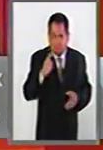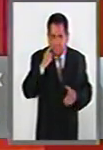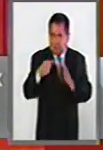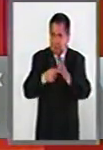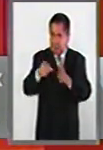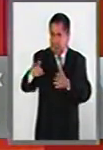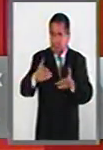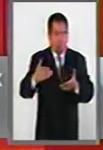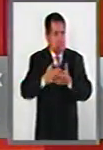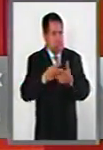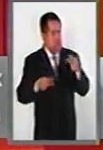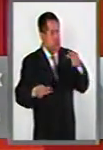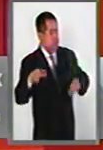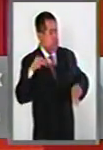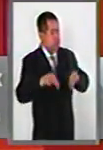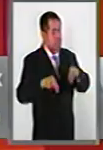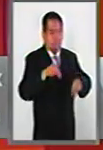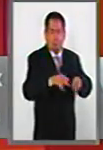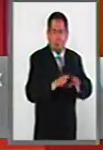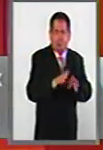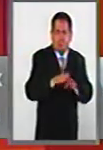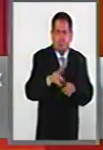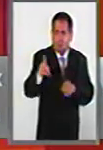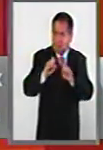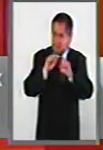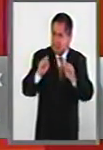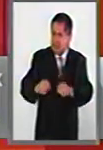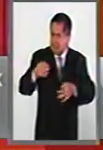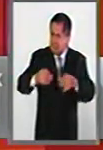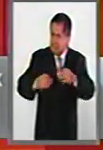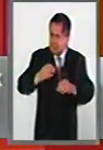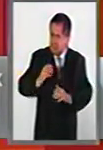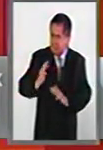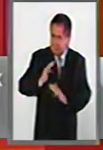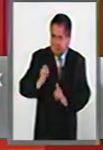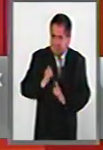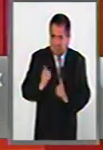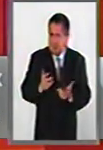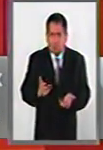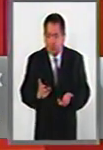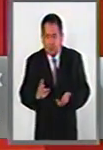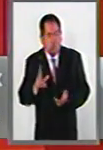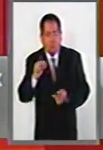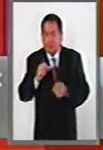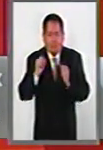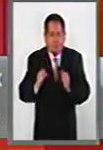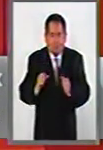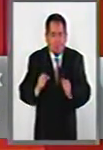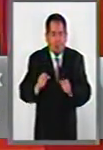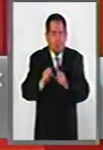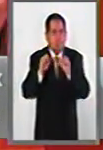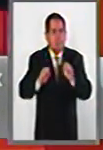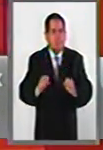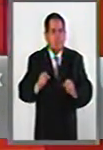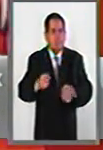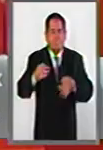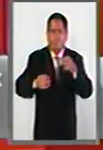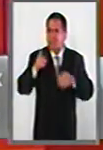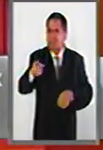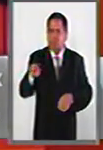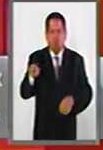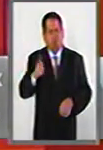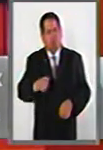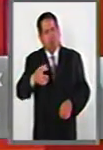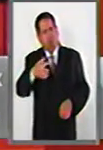presencia ya de ese sistema de justicia, que no es un sistema de justicia, sino es un sistema autoritario